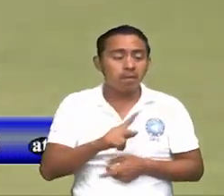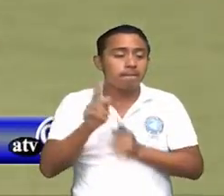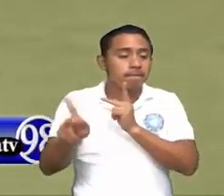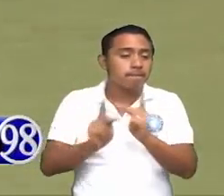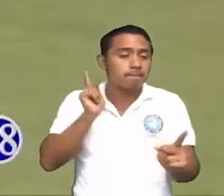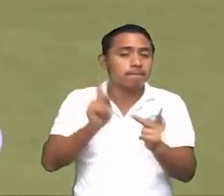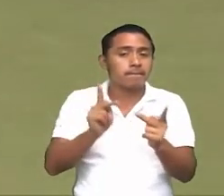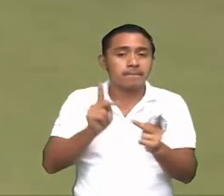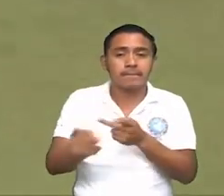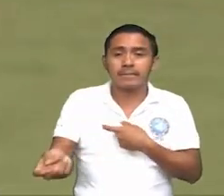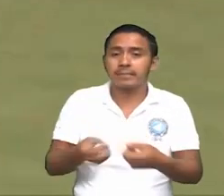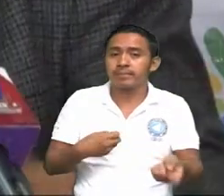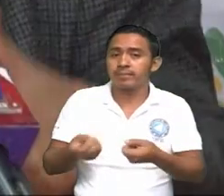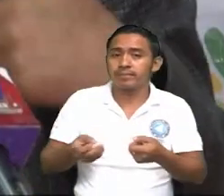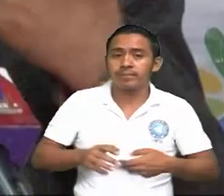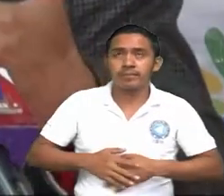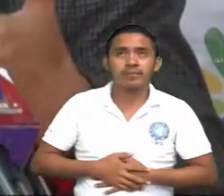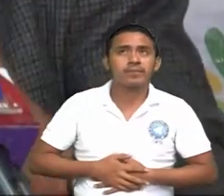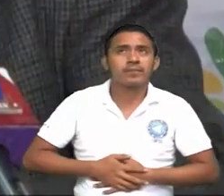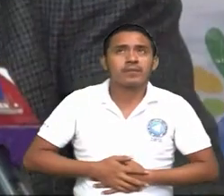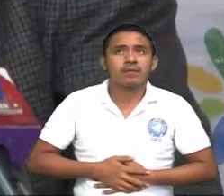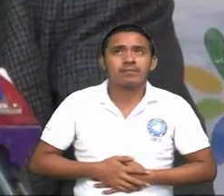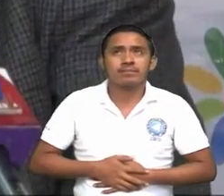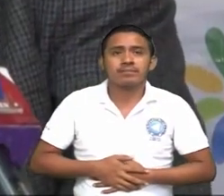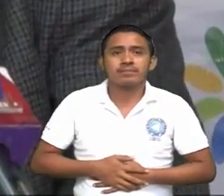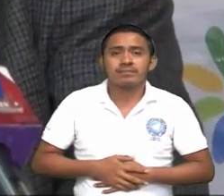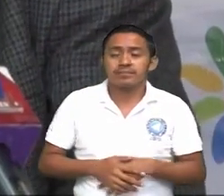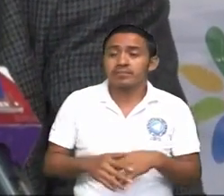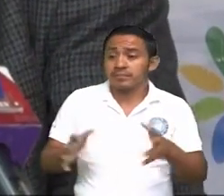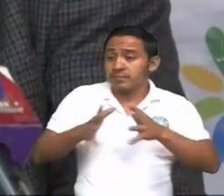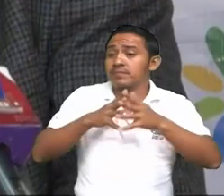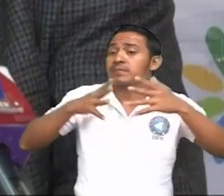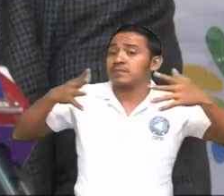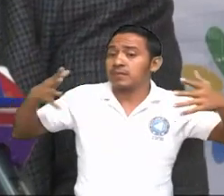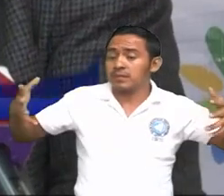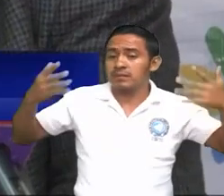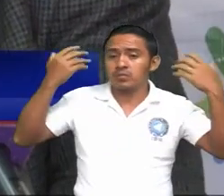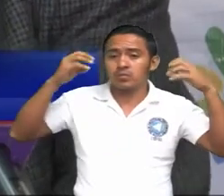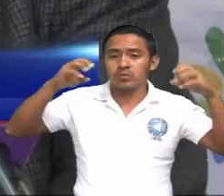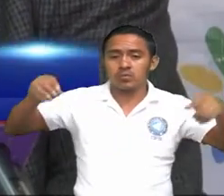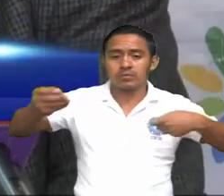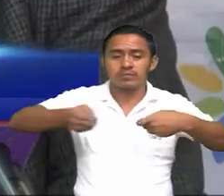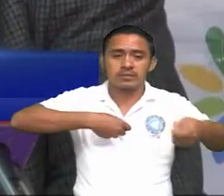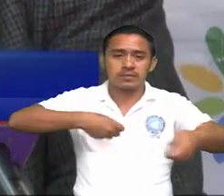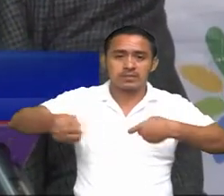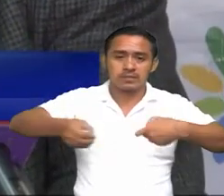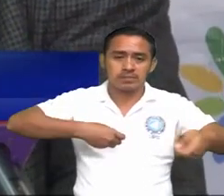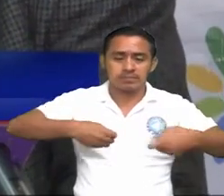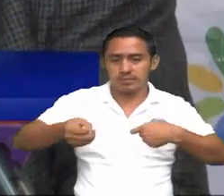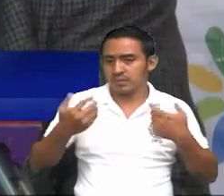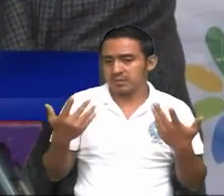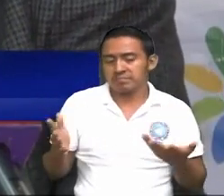excelentes ventas. Grandes distribuidores de diferentes productos